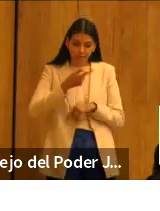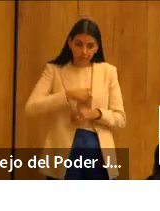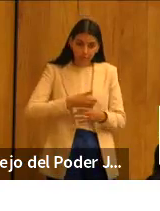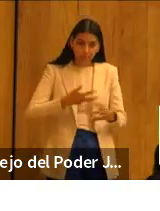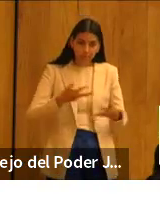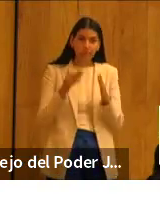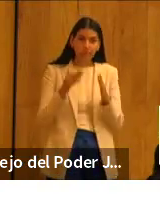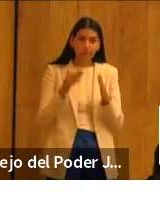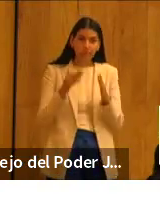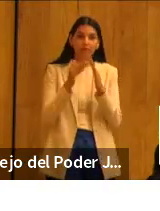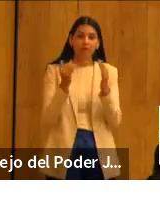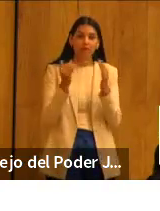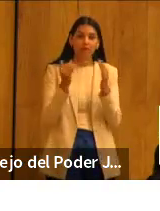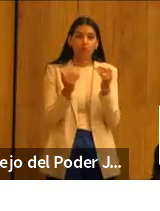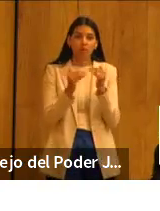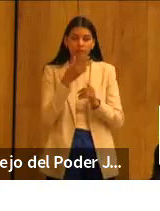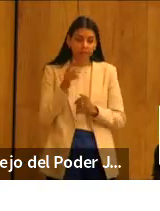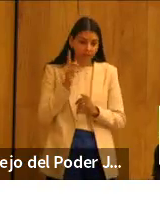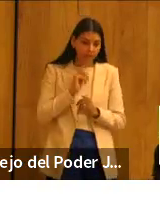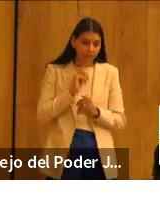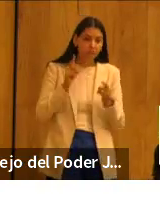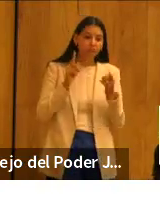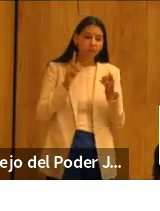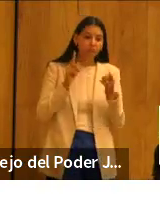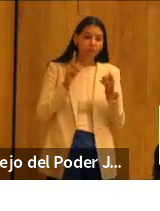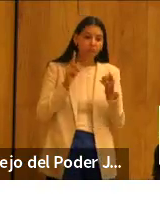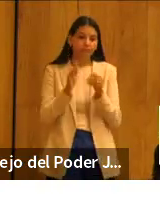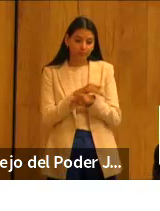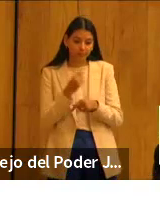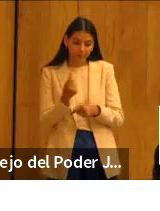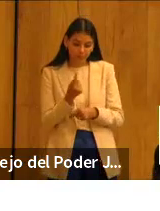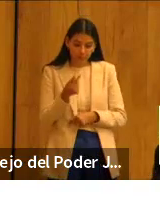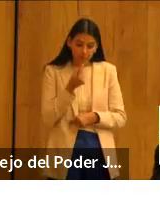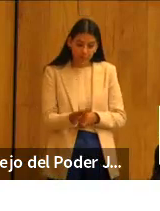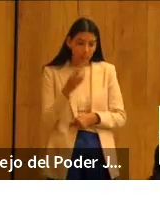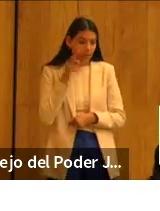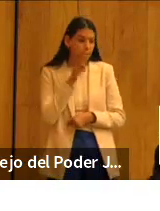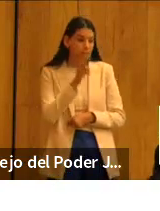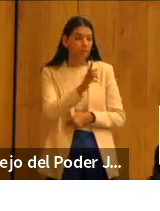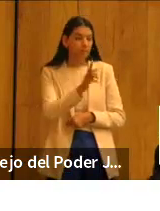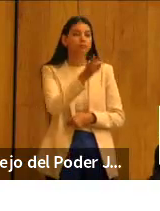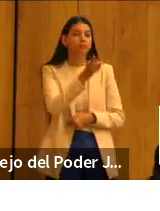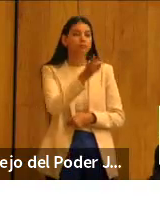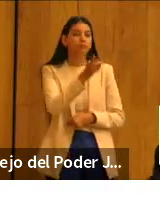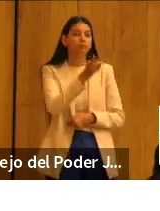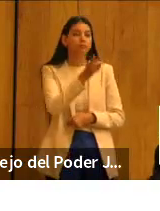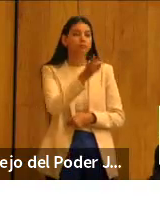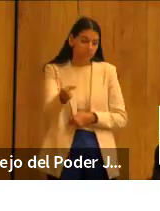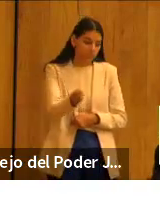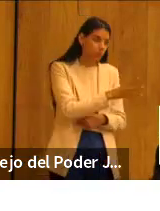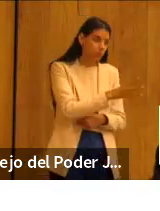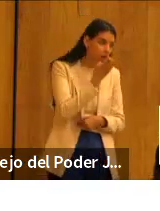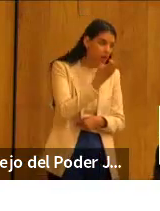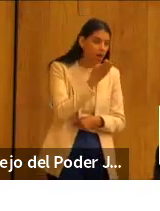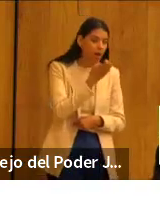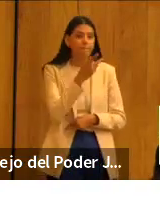casa, la igualdad de género va desde la casa, porque el niño va a ver que el papá lo lleva a la escuela, que la mamá también lo